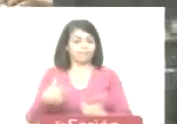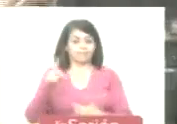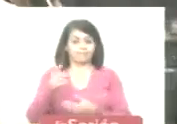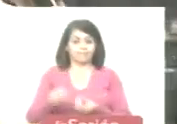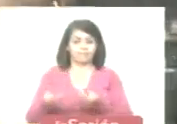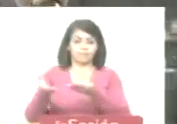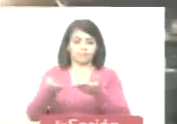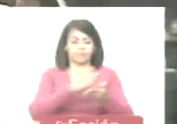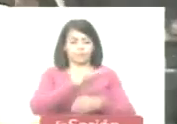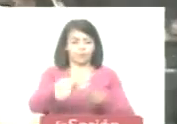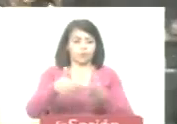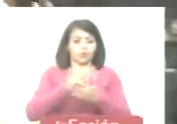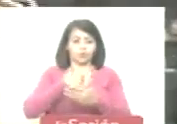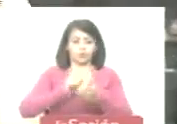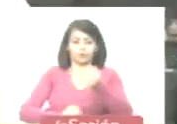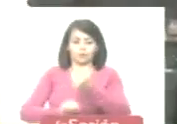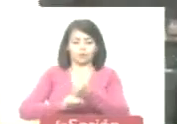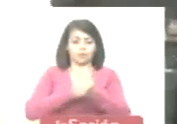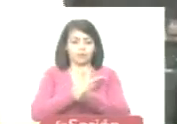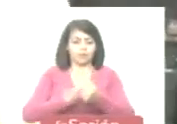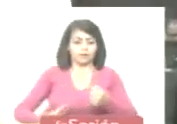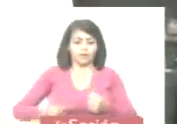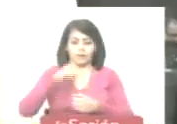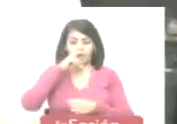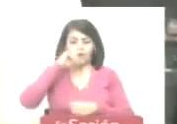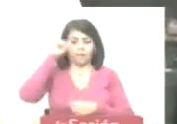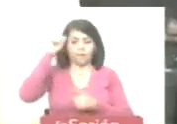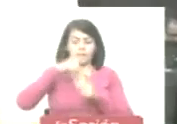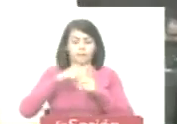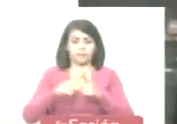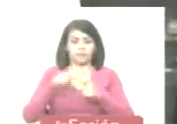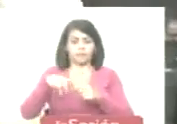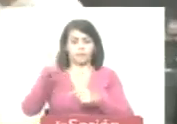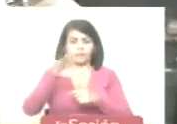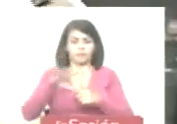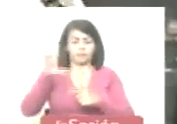brindar todo nuestro apoyo al presidente Nicolás Maduro y al Estado